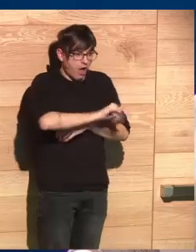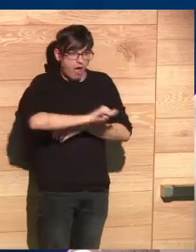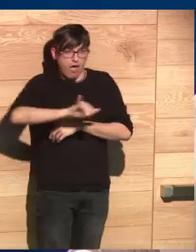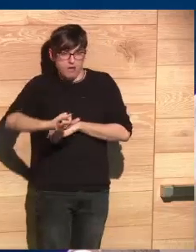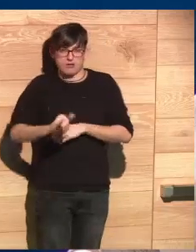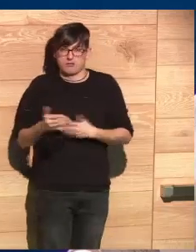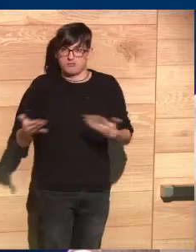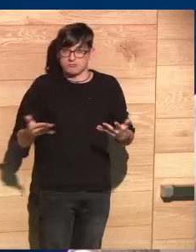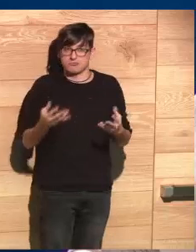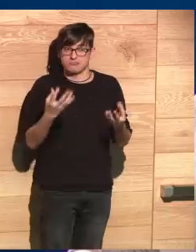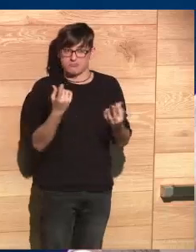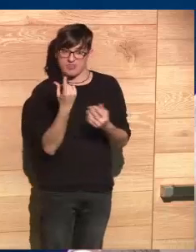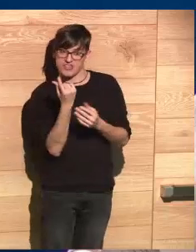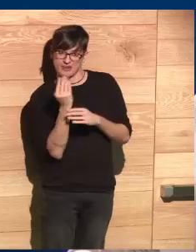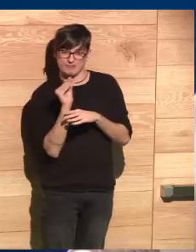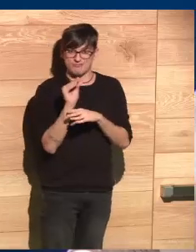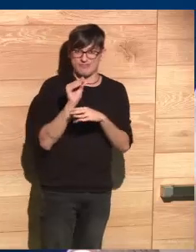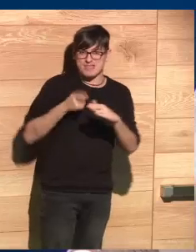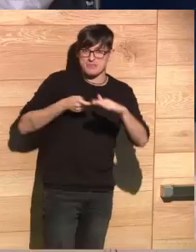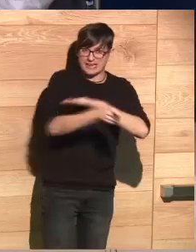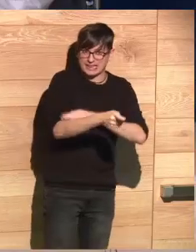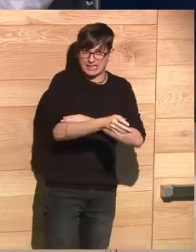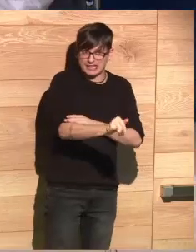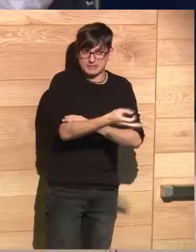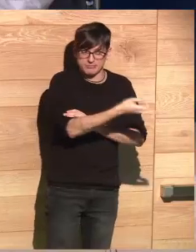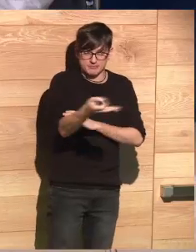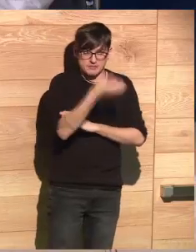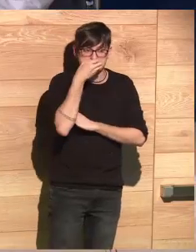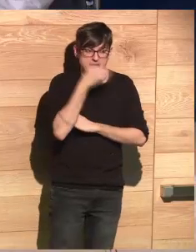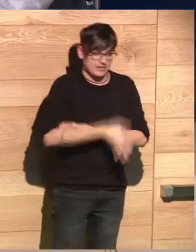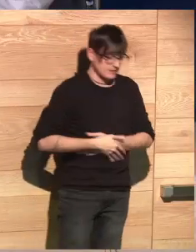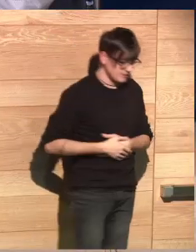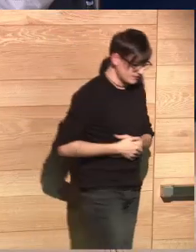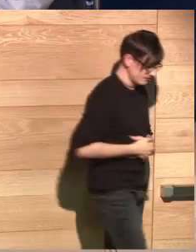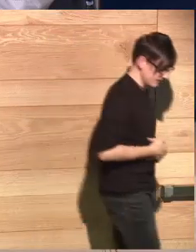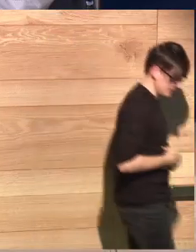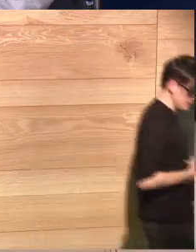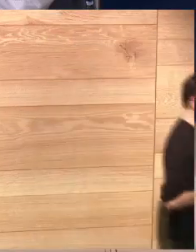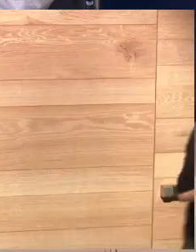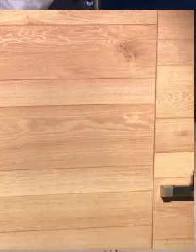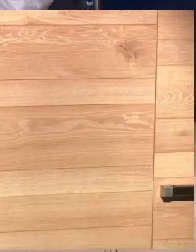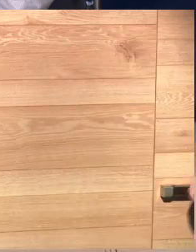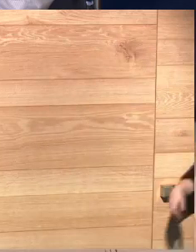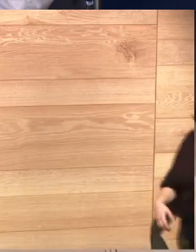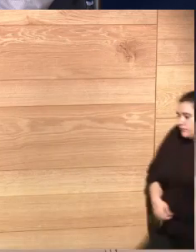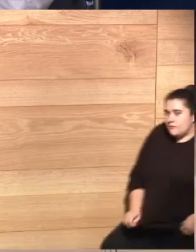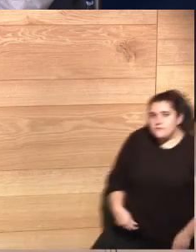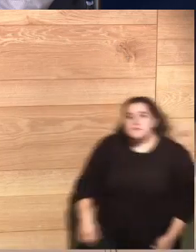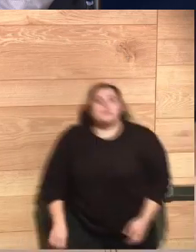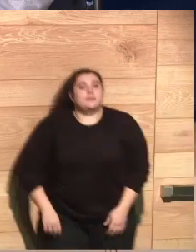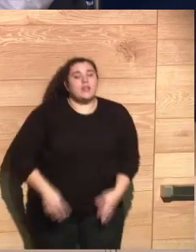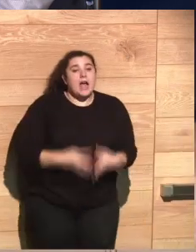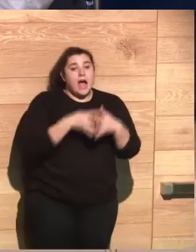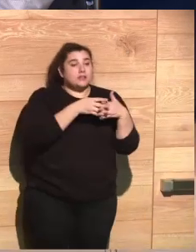Así es como se invierte en el futuro. ¿Y esto, otros potencias se me ocurre, Estados Unidos? ¿Cómo ve